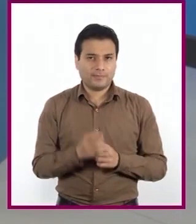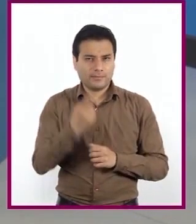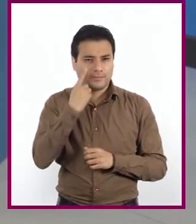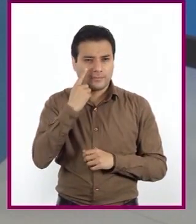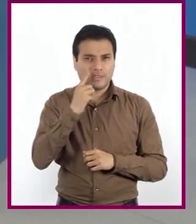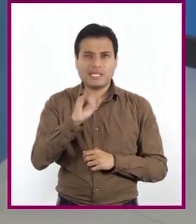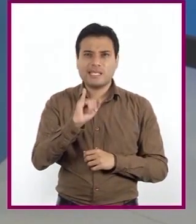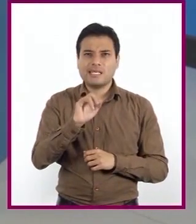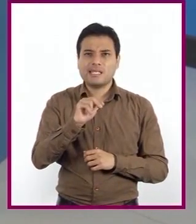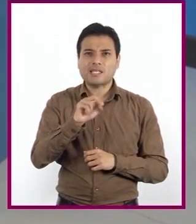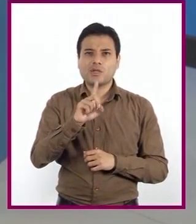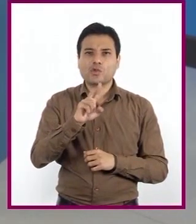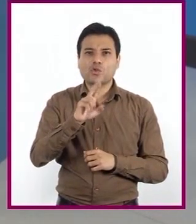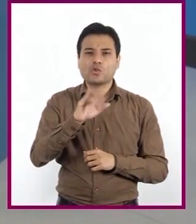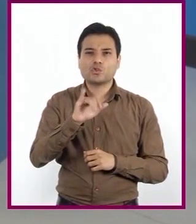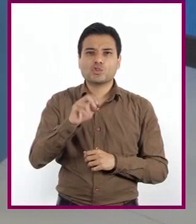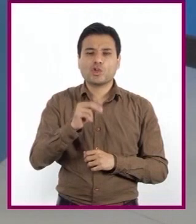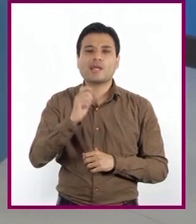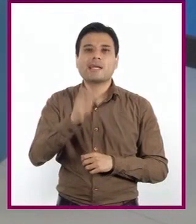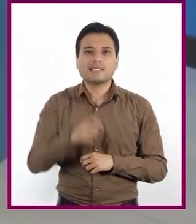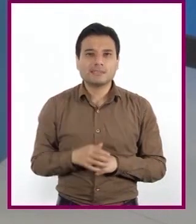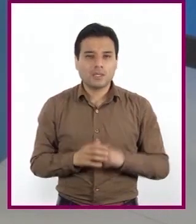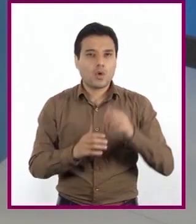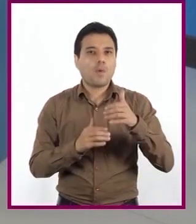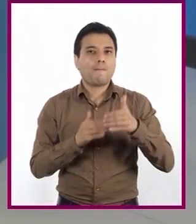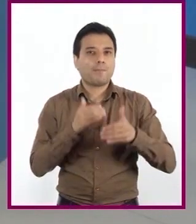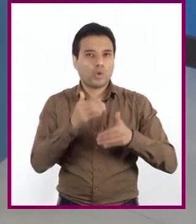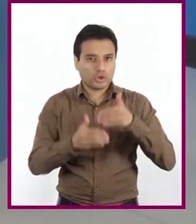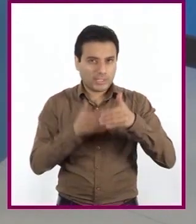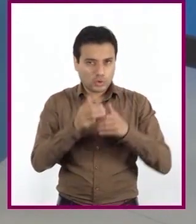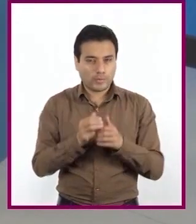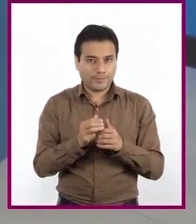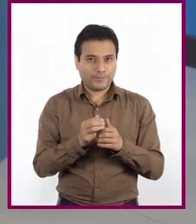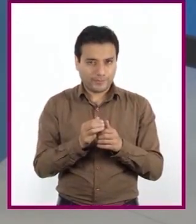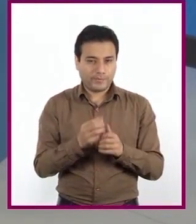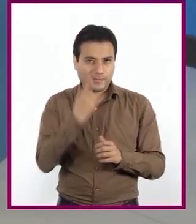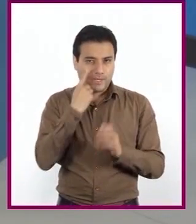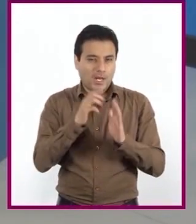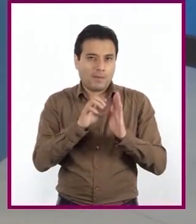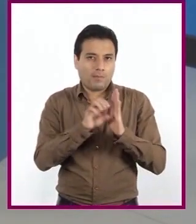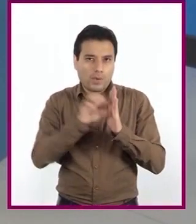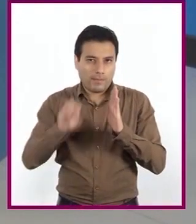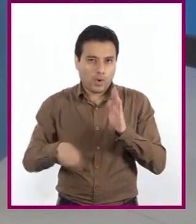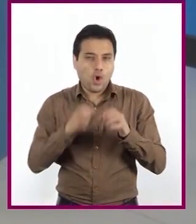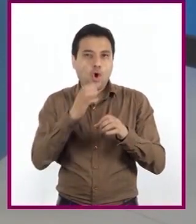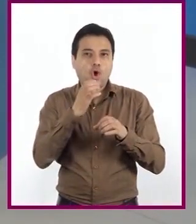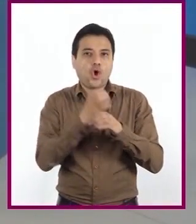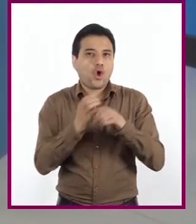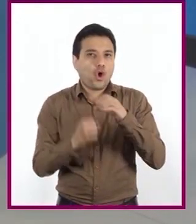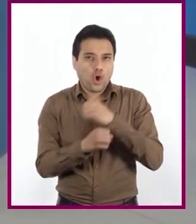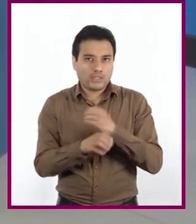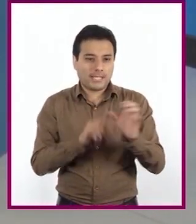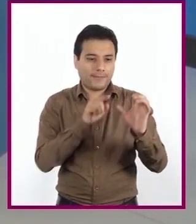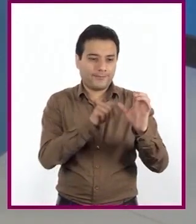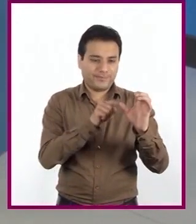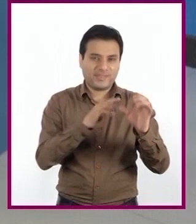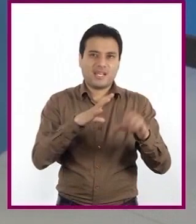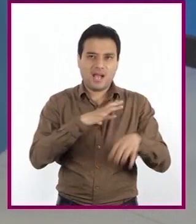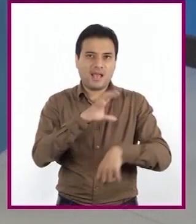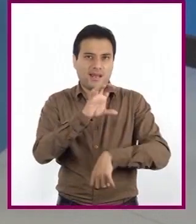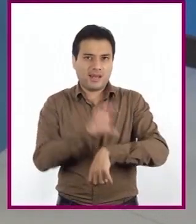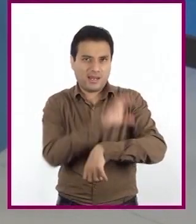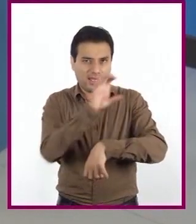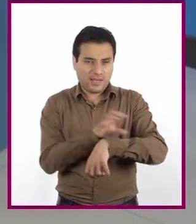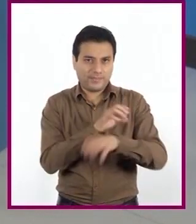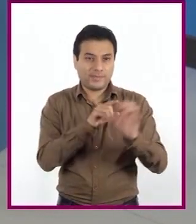inducción. La inducción es un proceso de carga de un objeto sin contacto directo. Un cuerpo cargado eléctricamente